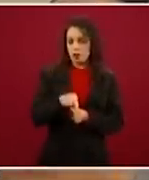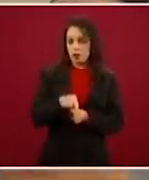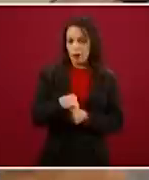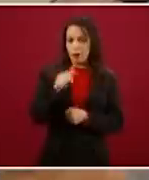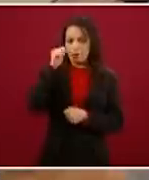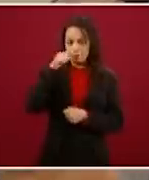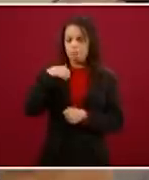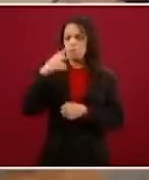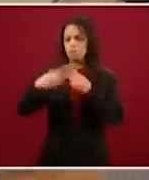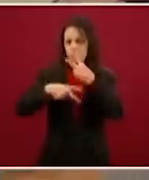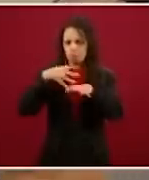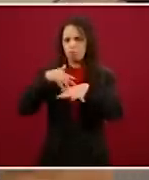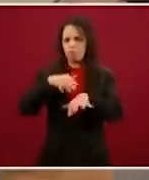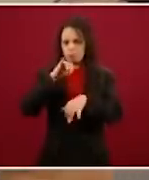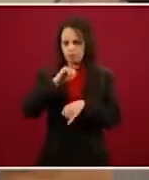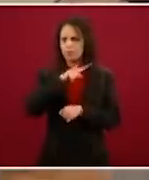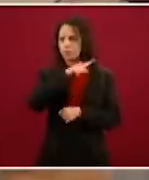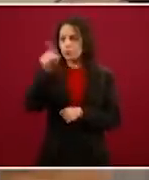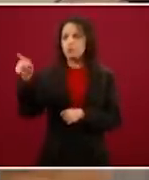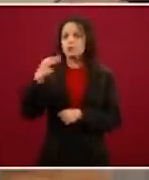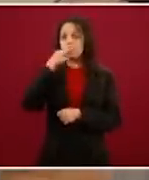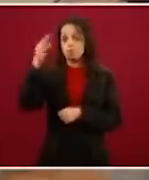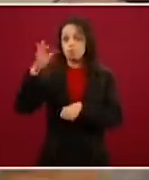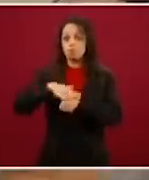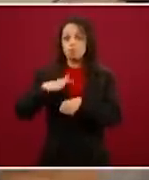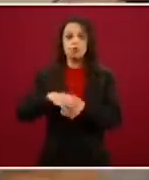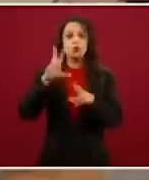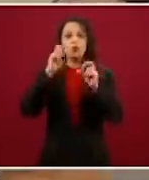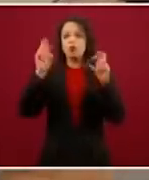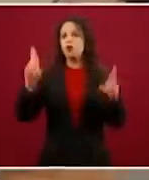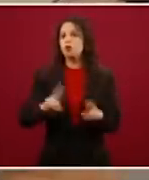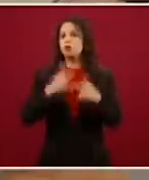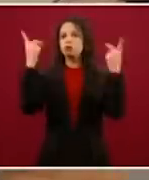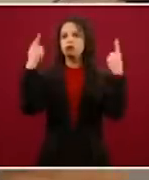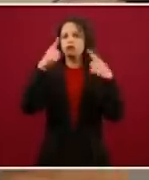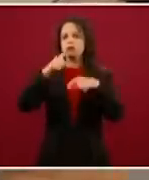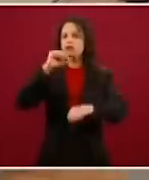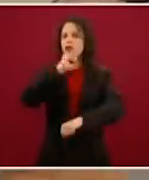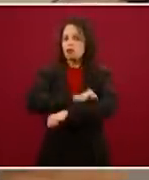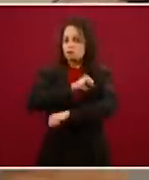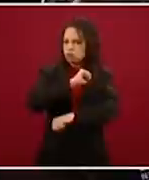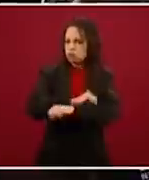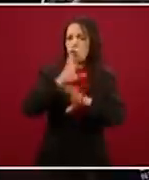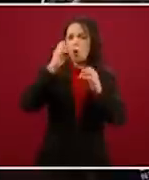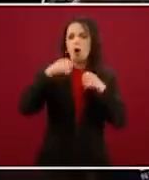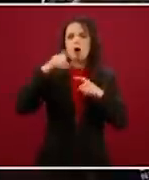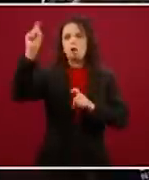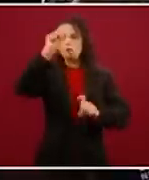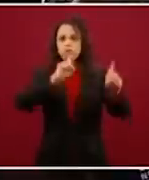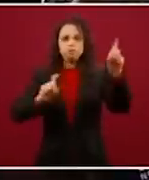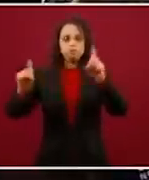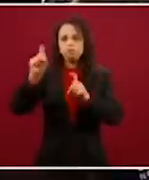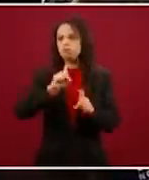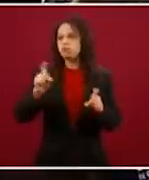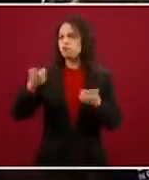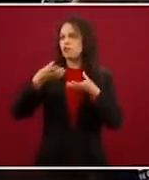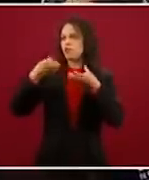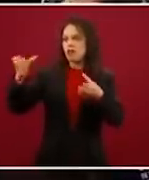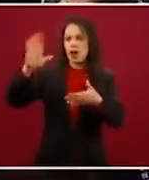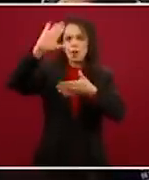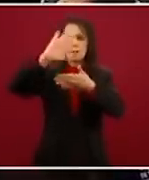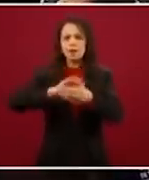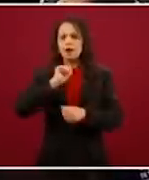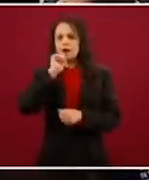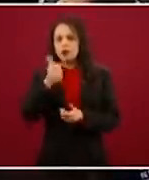lo ha dicho, no se ha roto un vidrio ni hemos hecho una pinta. A mí nadie me financia, yo vivo